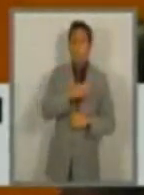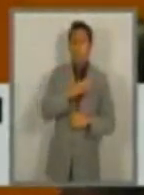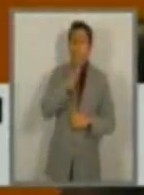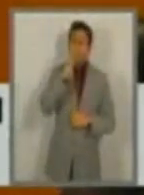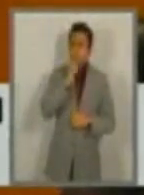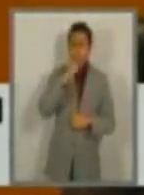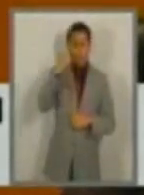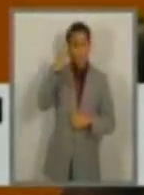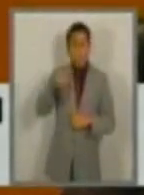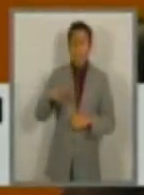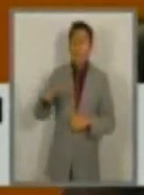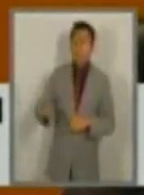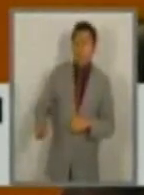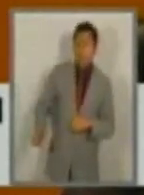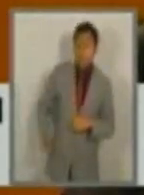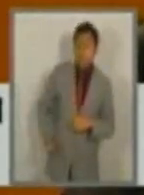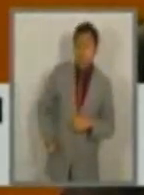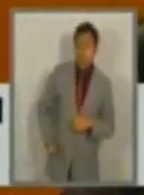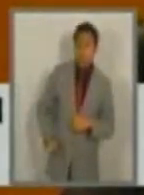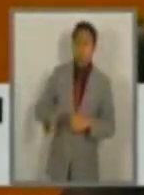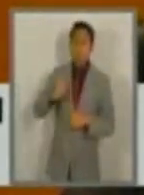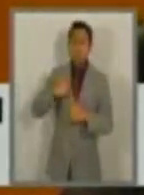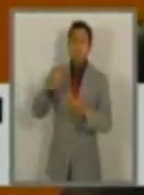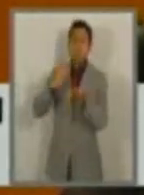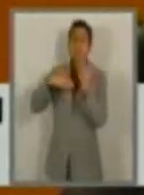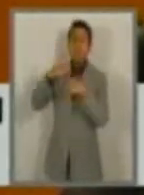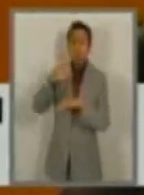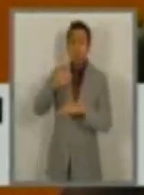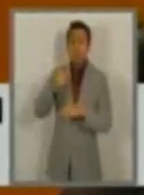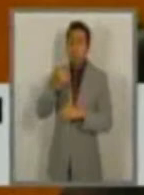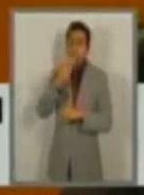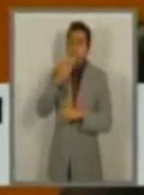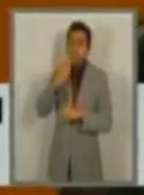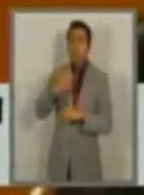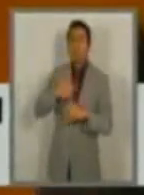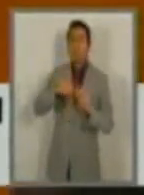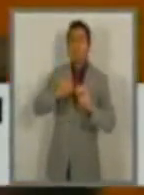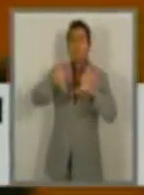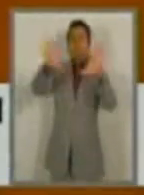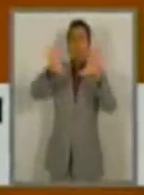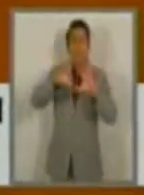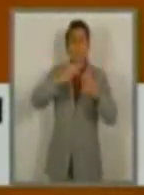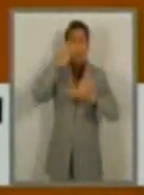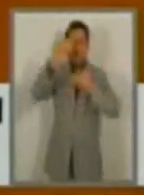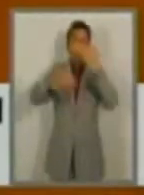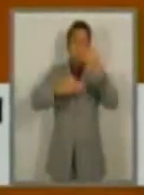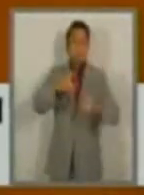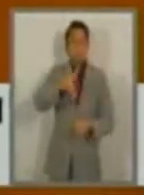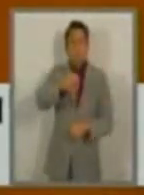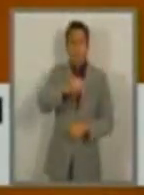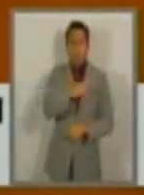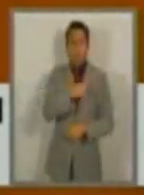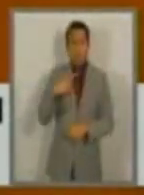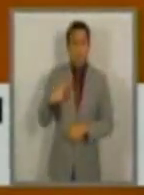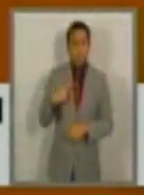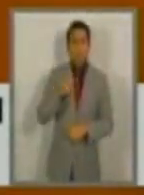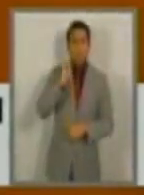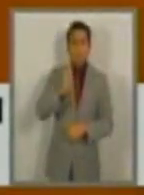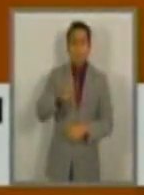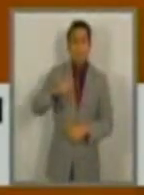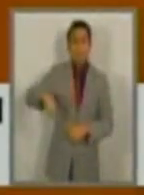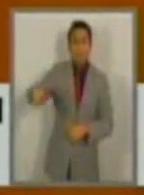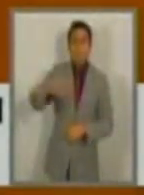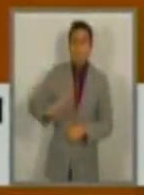de ningún servidor público. De esta forma, se generan las condiciones de equidad y evita la influencia indebida de los